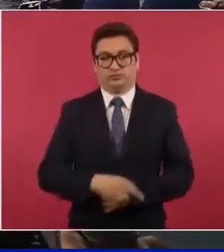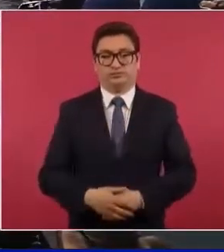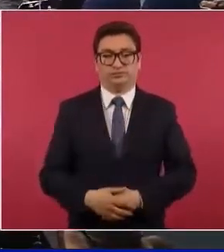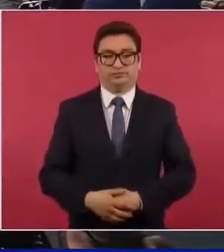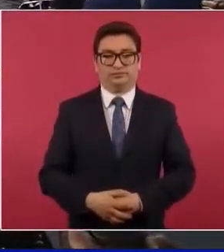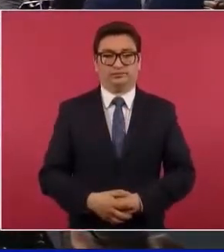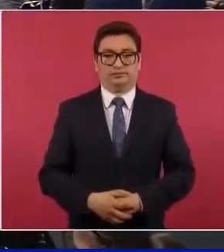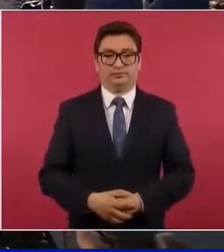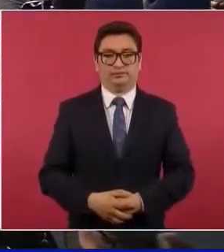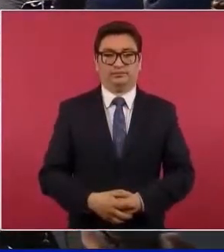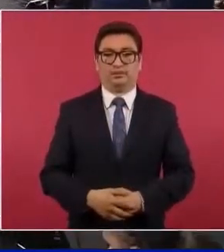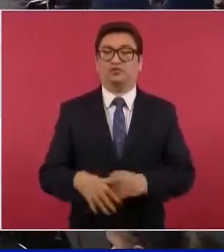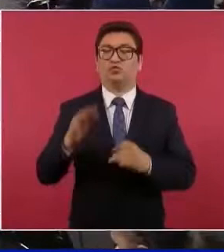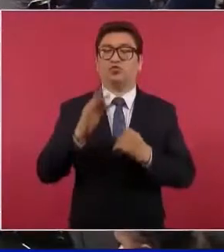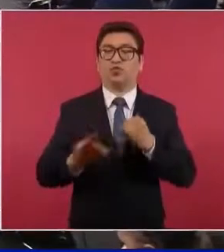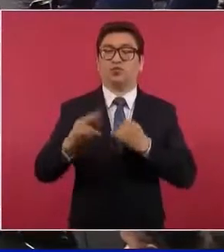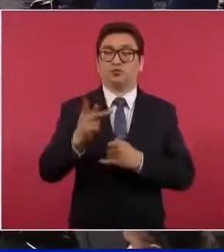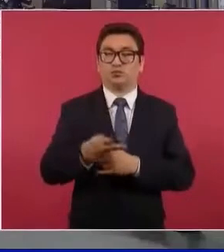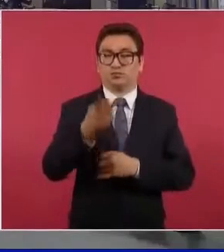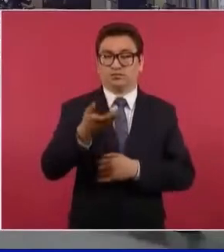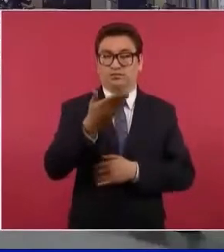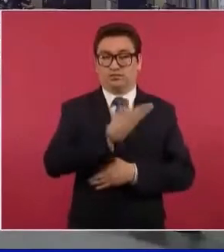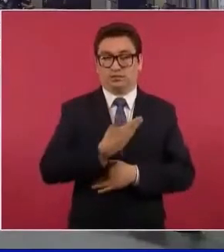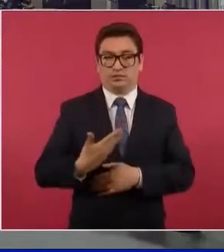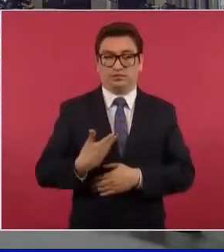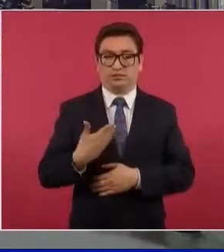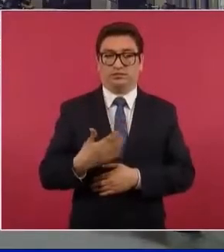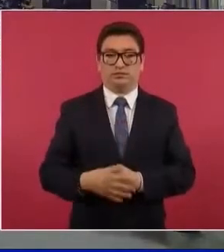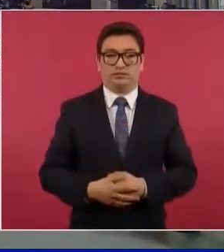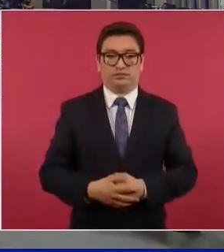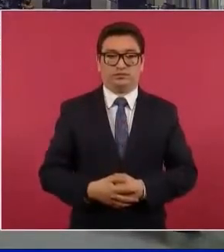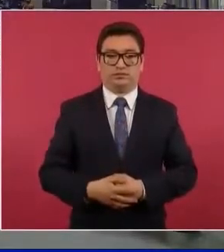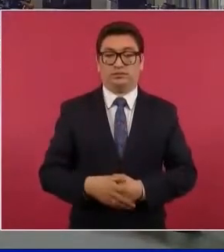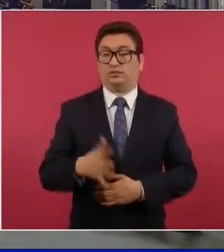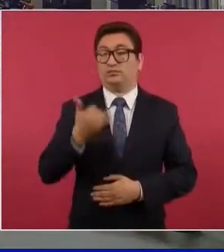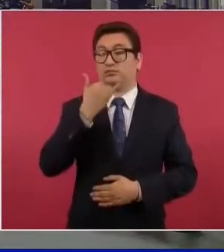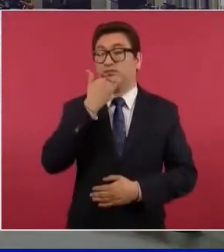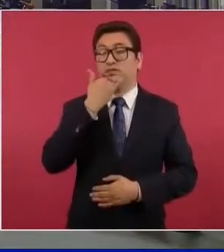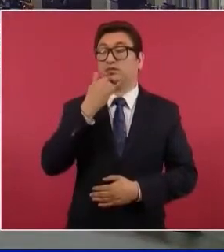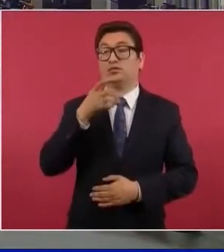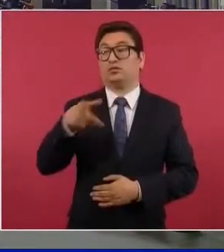Finalmente, presidente, el ciclo pasado… No les va a gustar a los